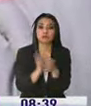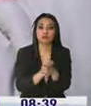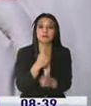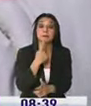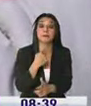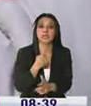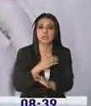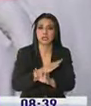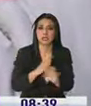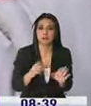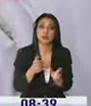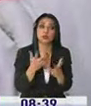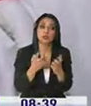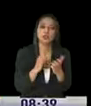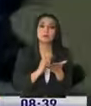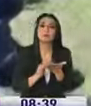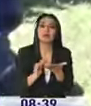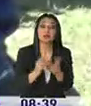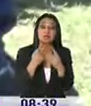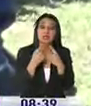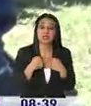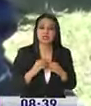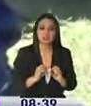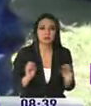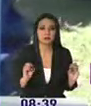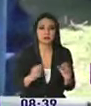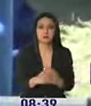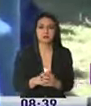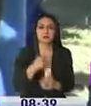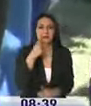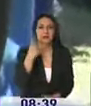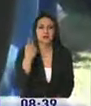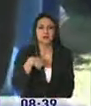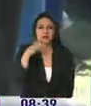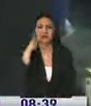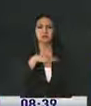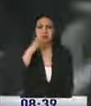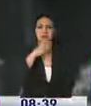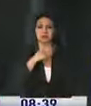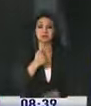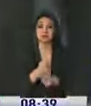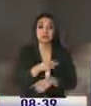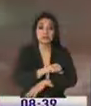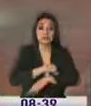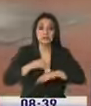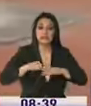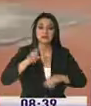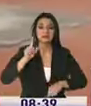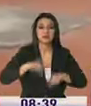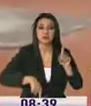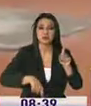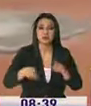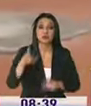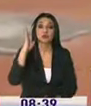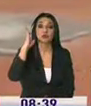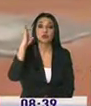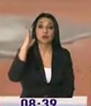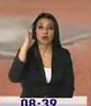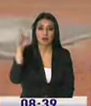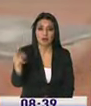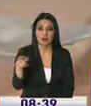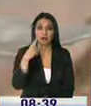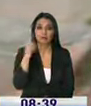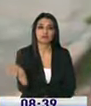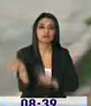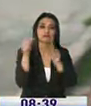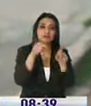Lo único que quiere es que me perdone, nada más. El cuerpo estaba en estado de descomposición, por lo que la necropsia no se le pudo practicar en Tulcán, siendo el cadáver